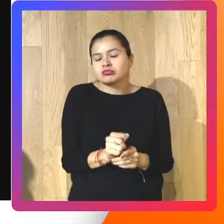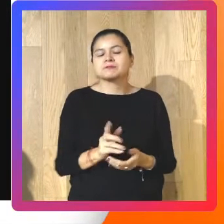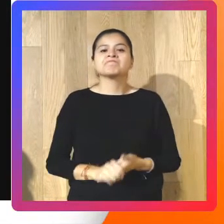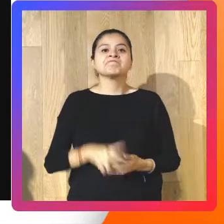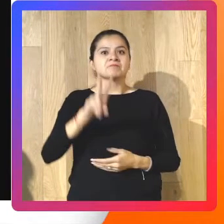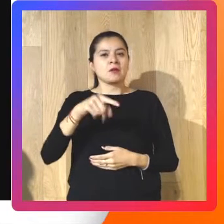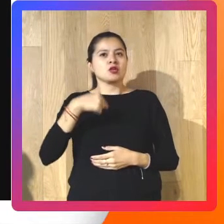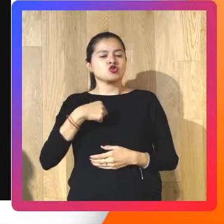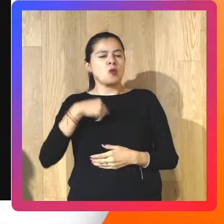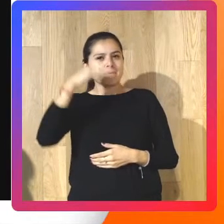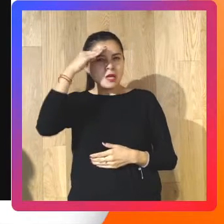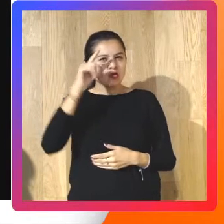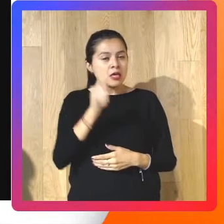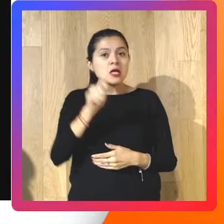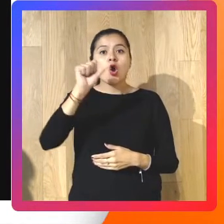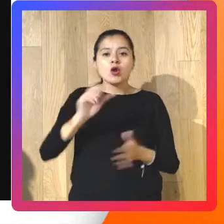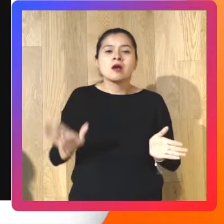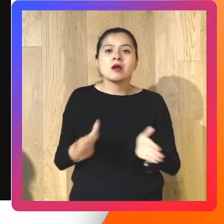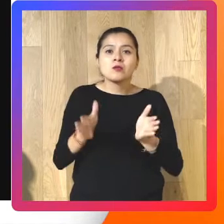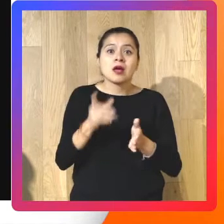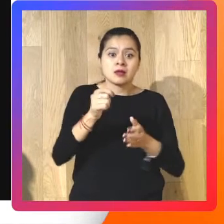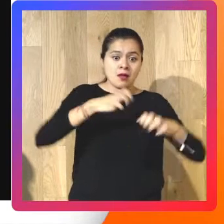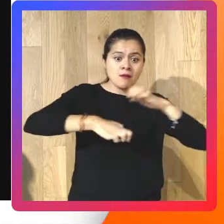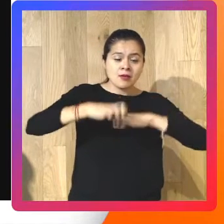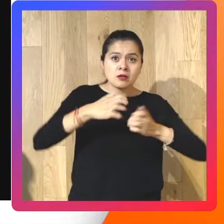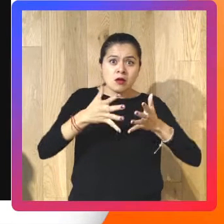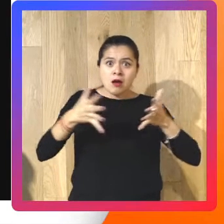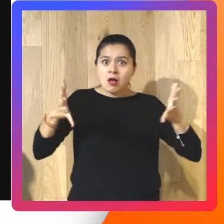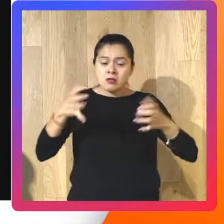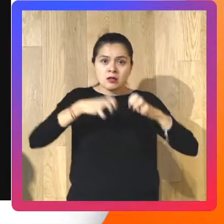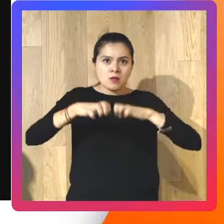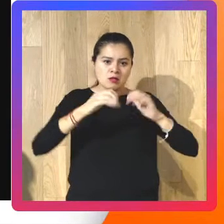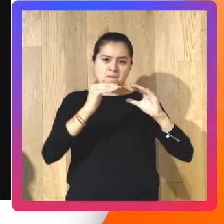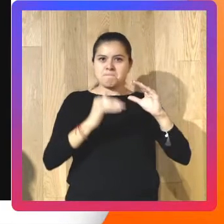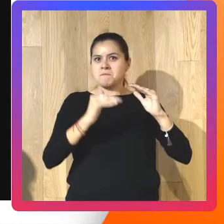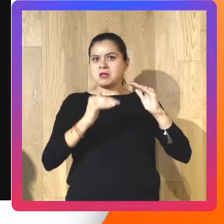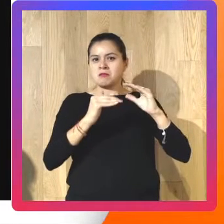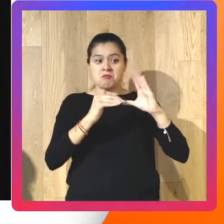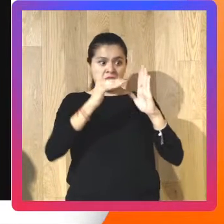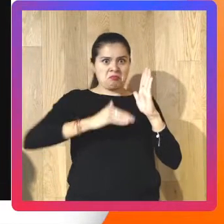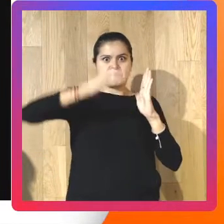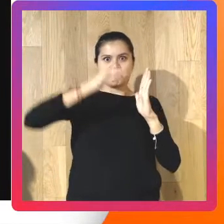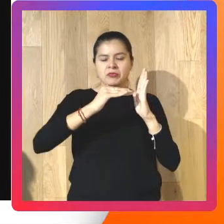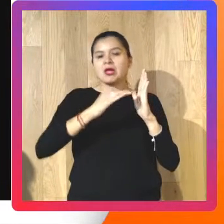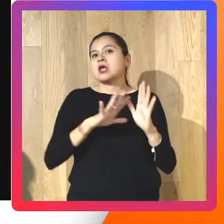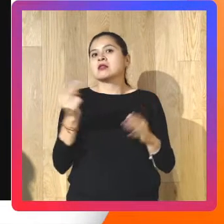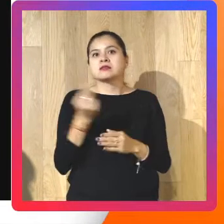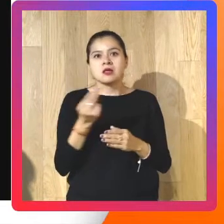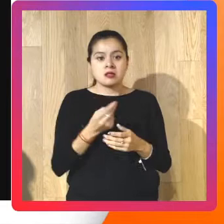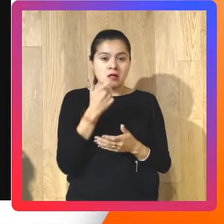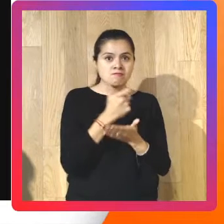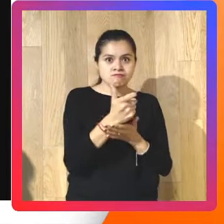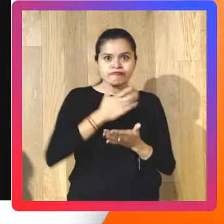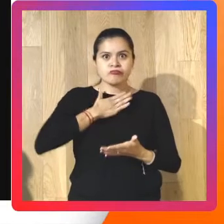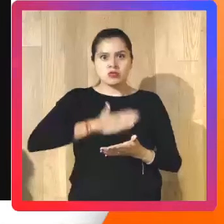que el impulso que tiene que salir de hoy es que las medianas y grandes ya entiendan, por el amor de Dios, que tienen que tener nóminas libres